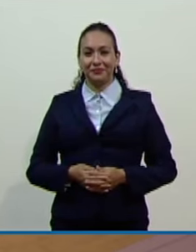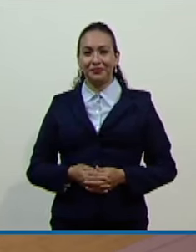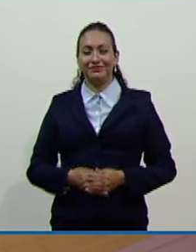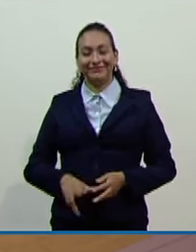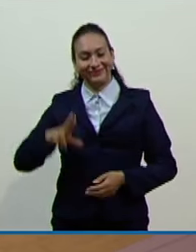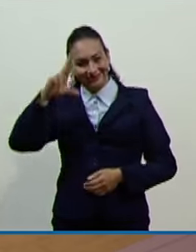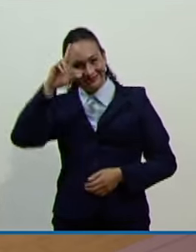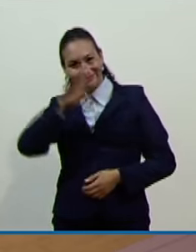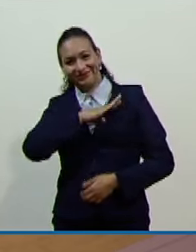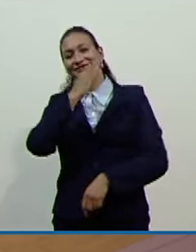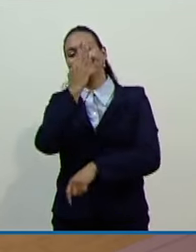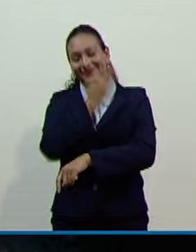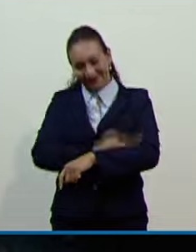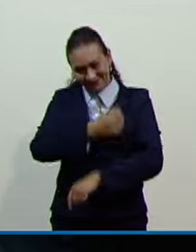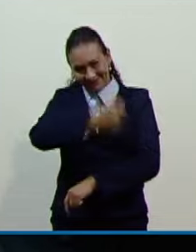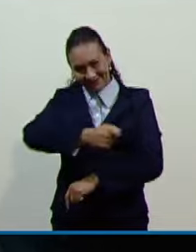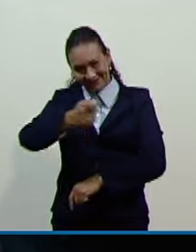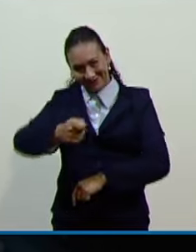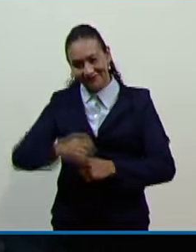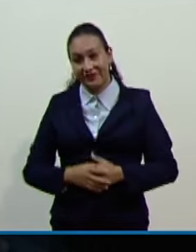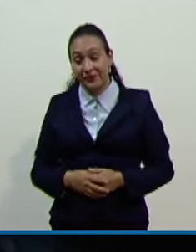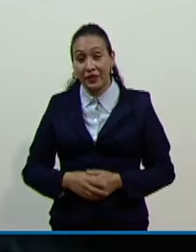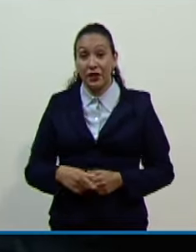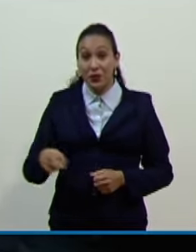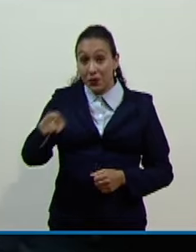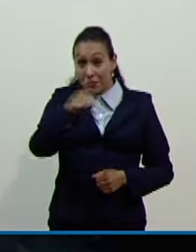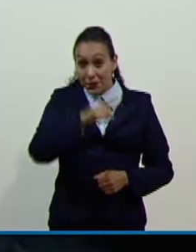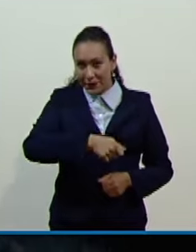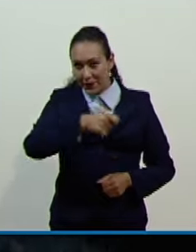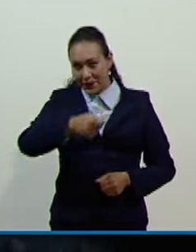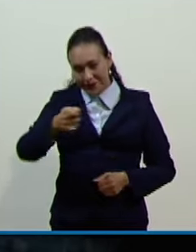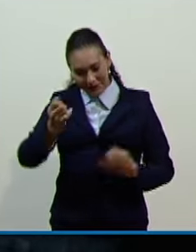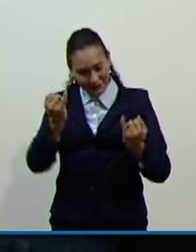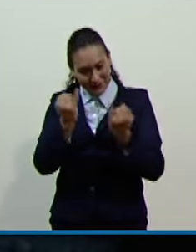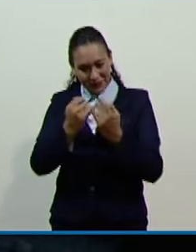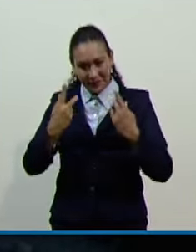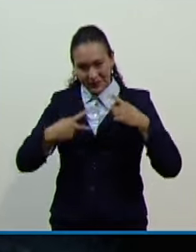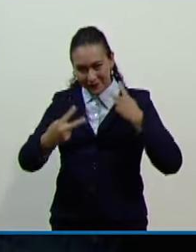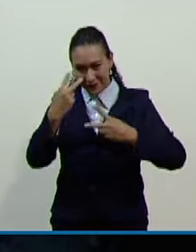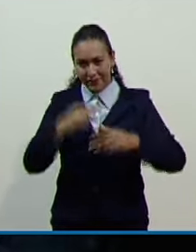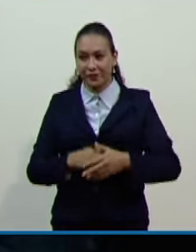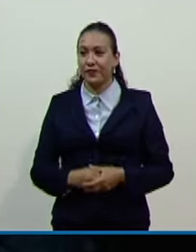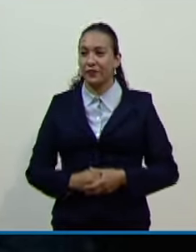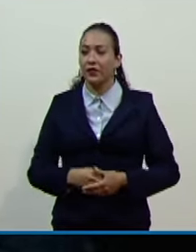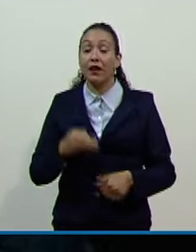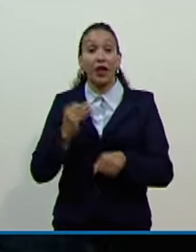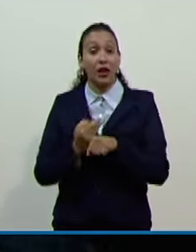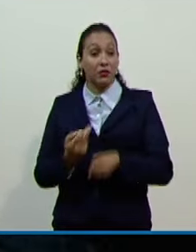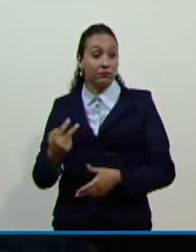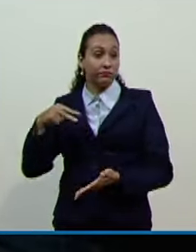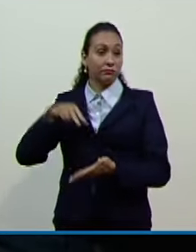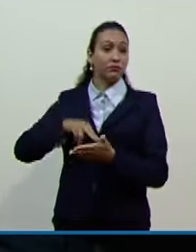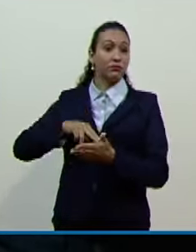Hola, ¿qué tal? Muy buenas tardes, te saludo con gusto a ti y al auditorio de Corte Informativo. En efecto, nos encontramos aquí en el segundo día de